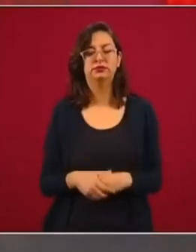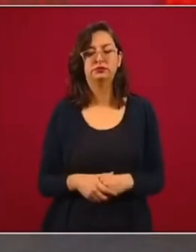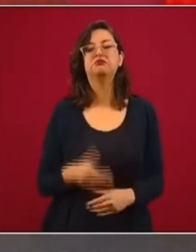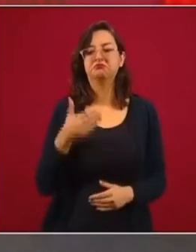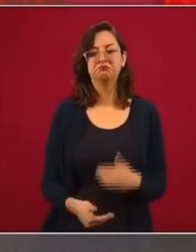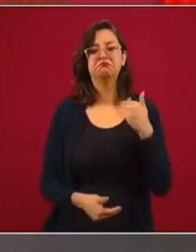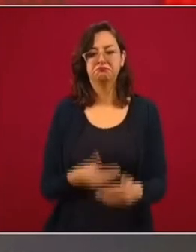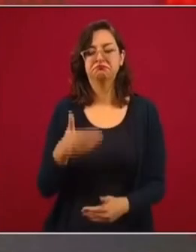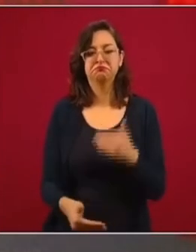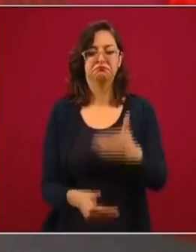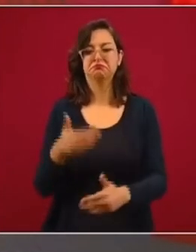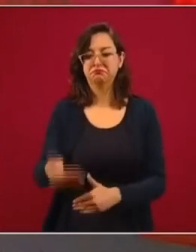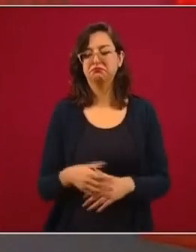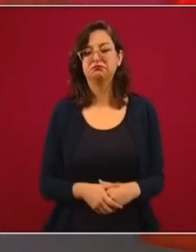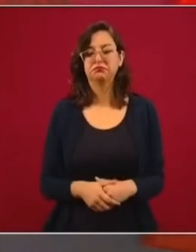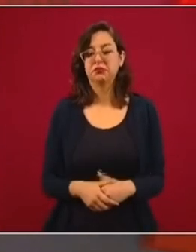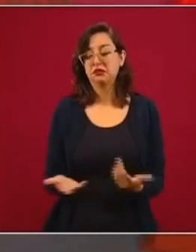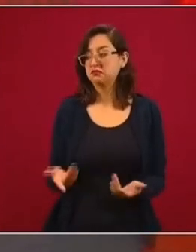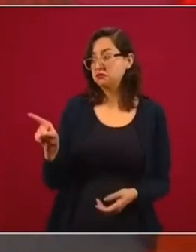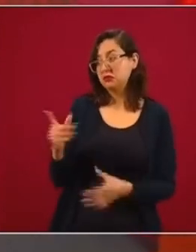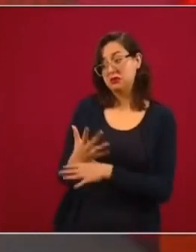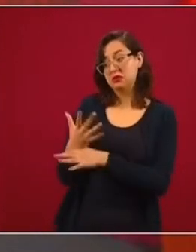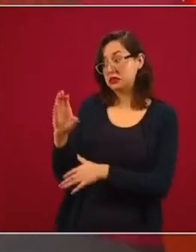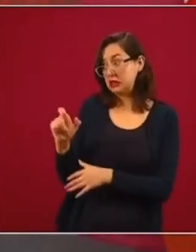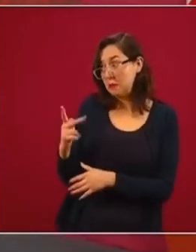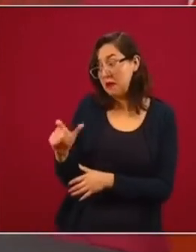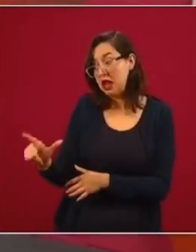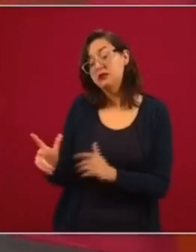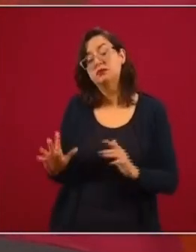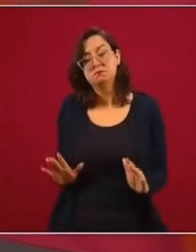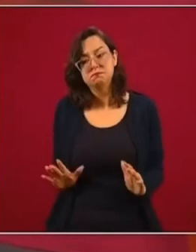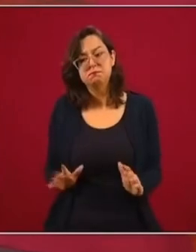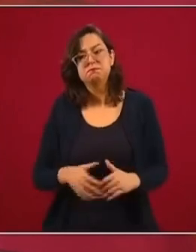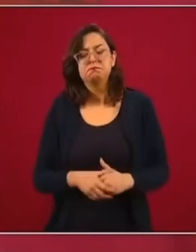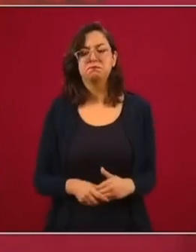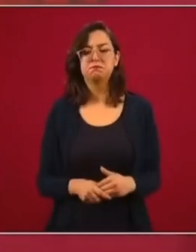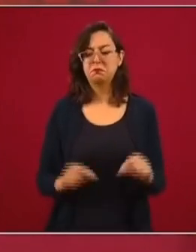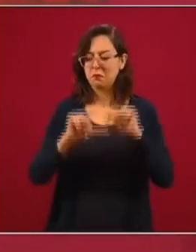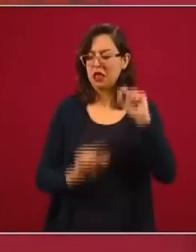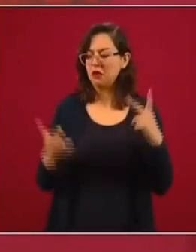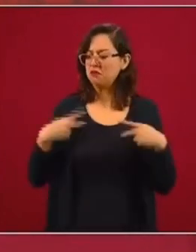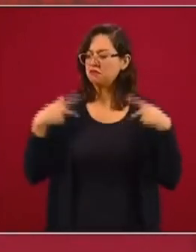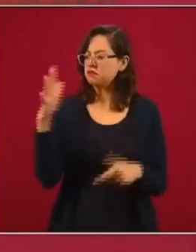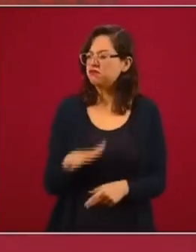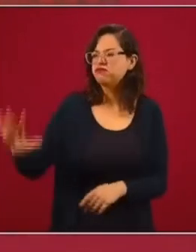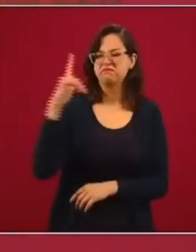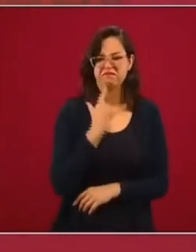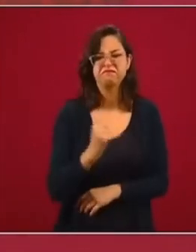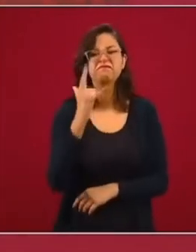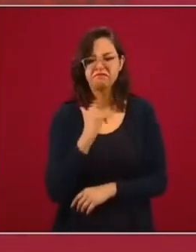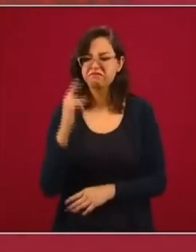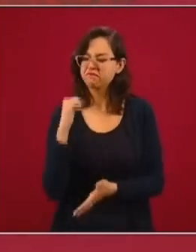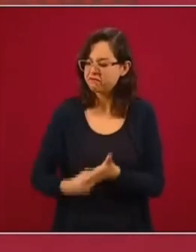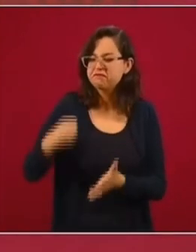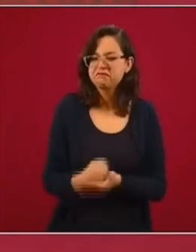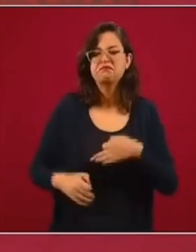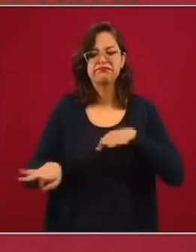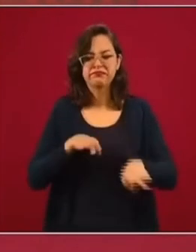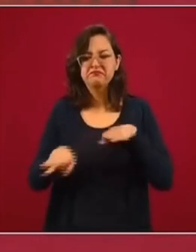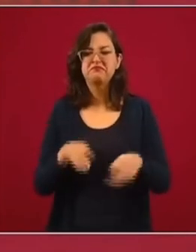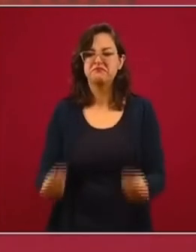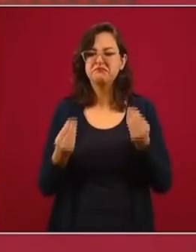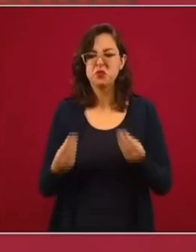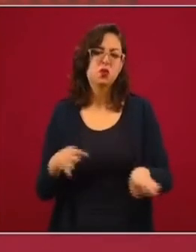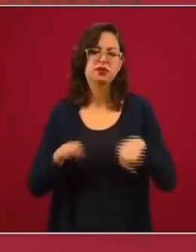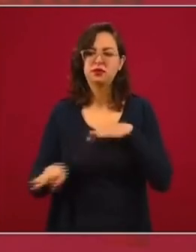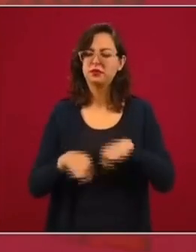Entonces, ahí vamos. Eso es por lo que señala la CEPAL. Nuestro pueblo es muy luchón. Es muy trabajador, el pueblo de